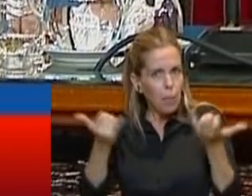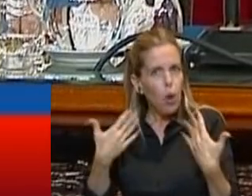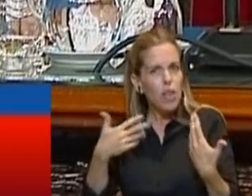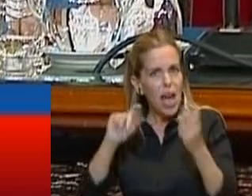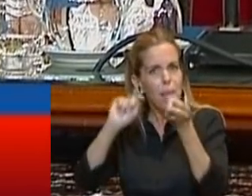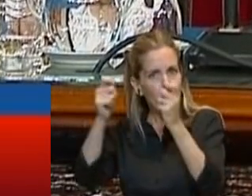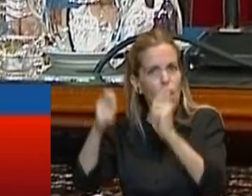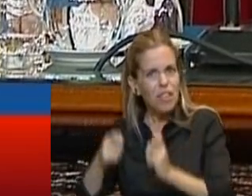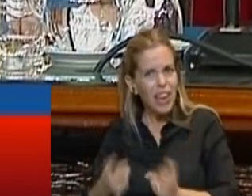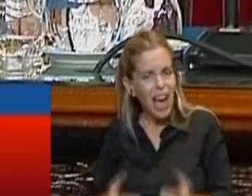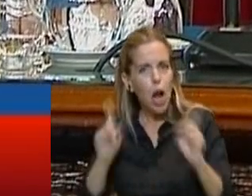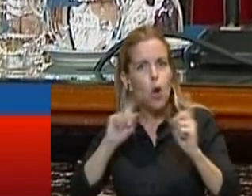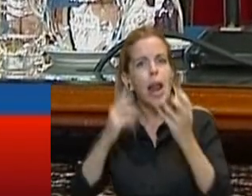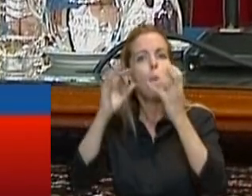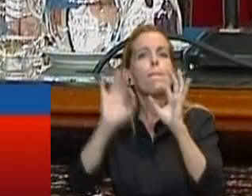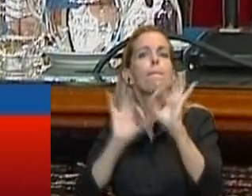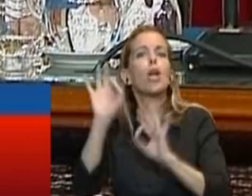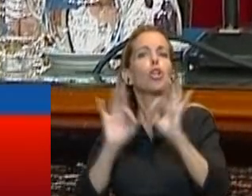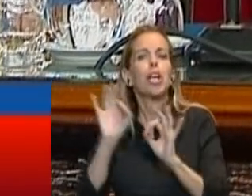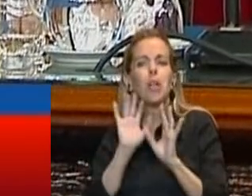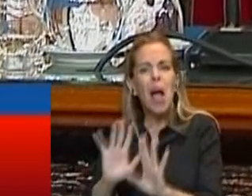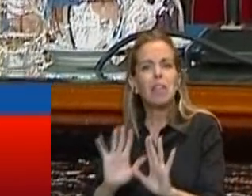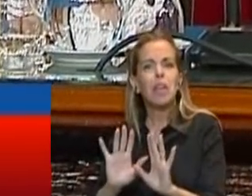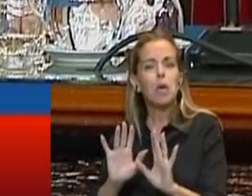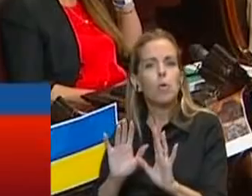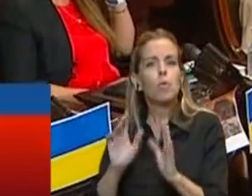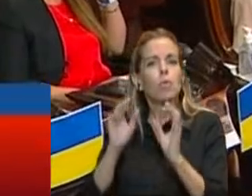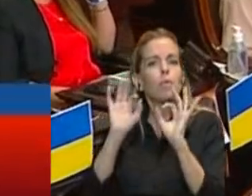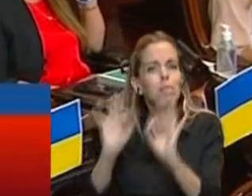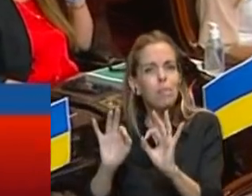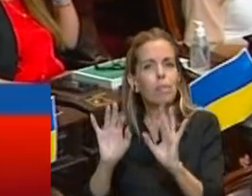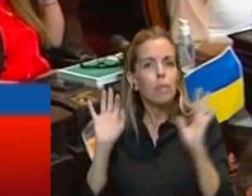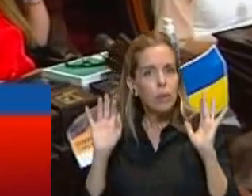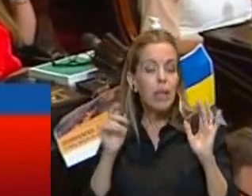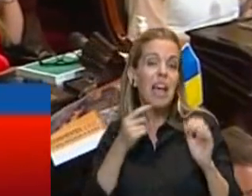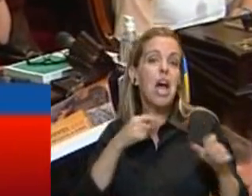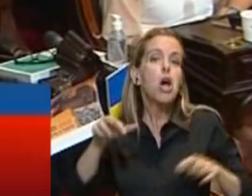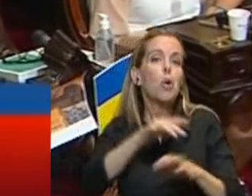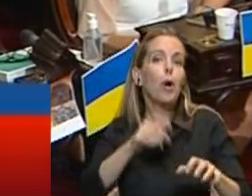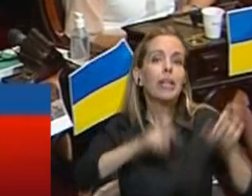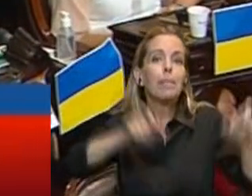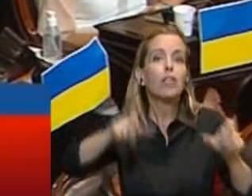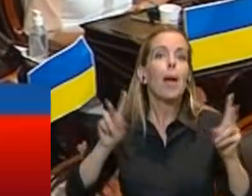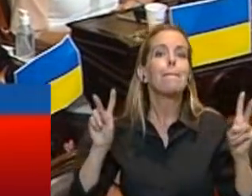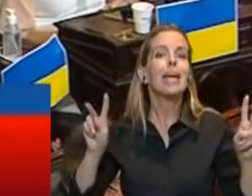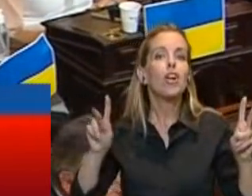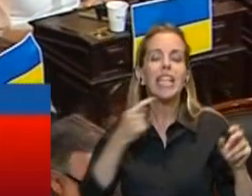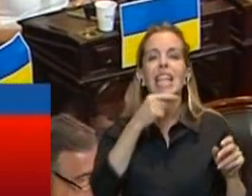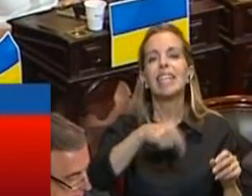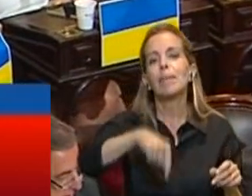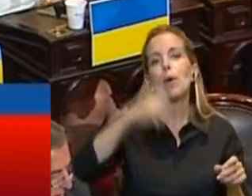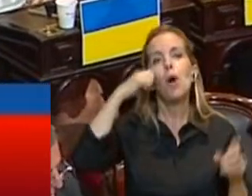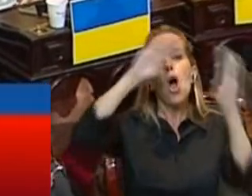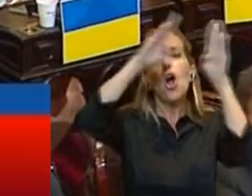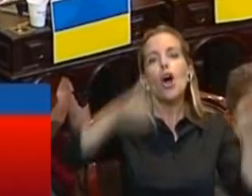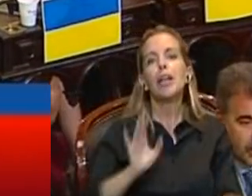que siempre estuvo abierto a correcciones y mejoras. Dicen que los peronistas manejamos el Congreso como una